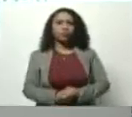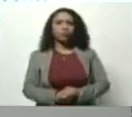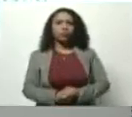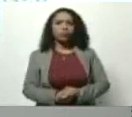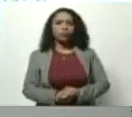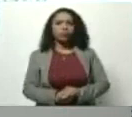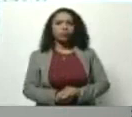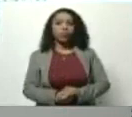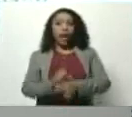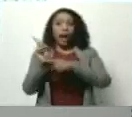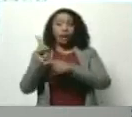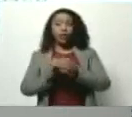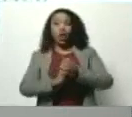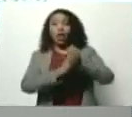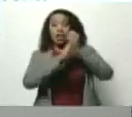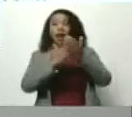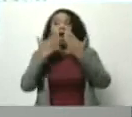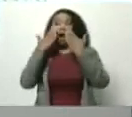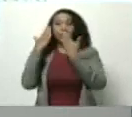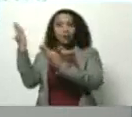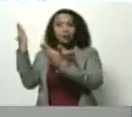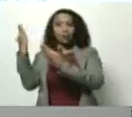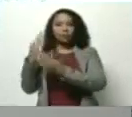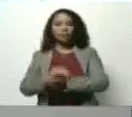eso es el liderazgo